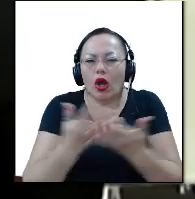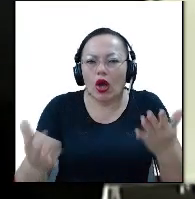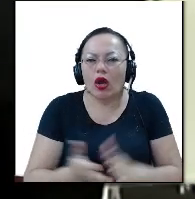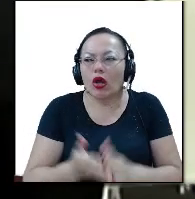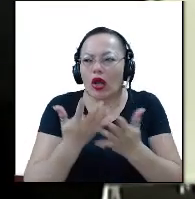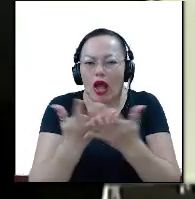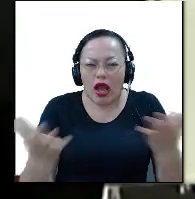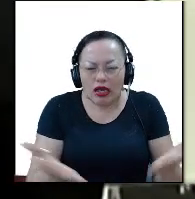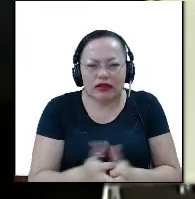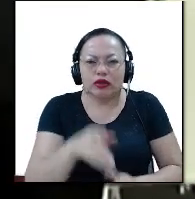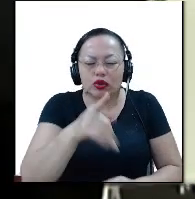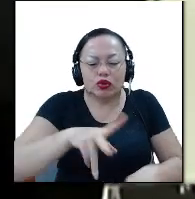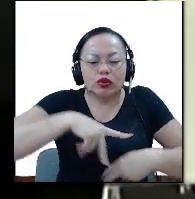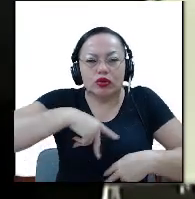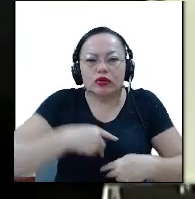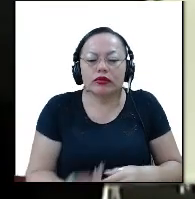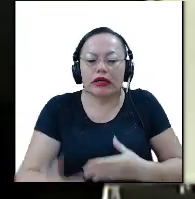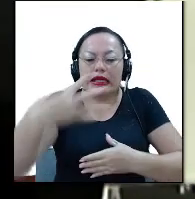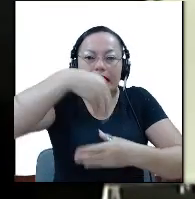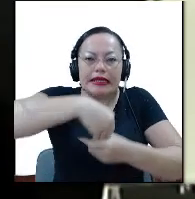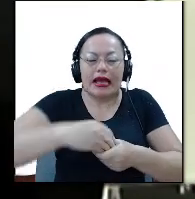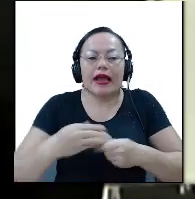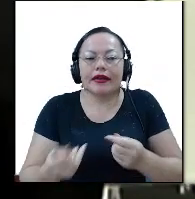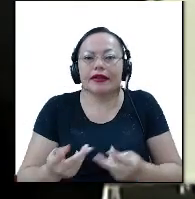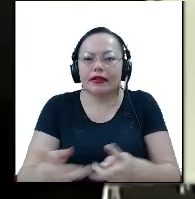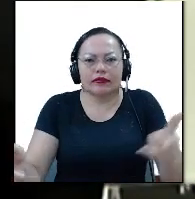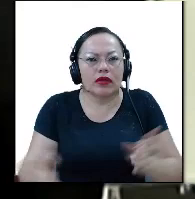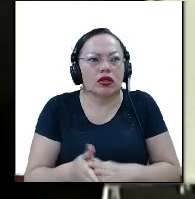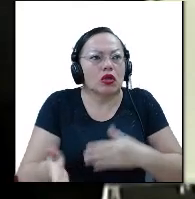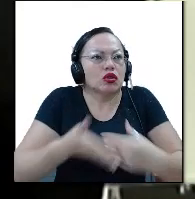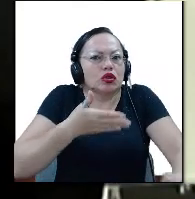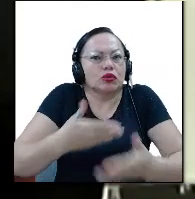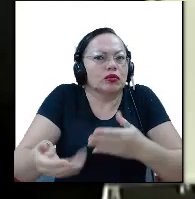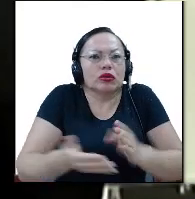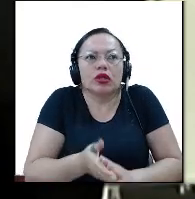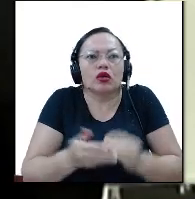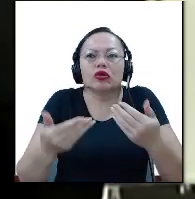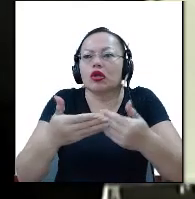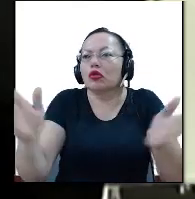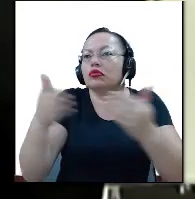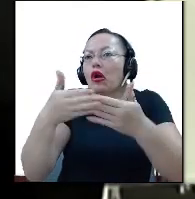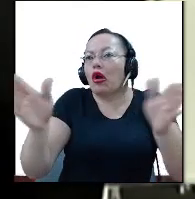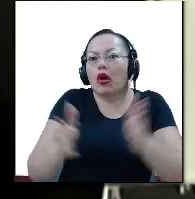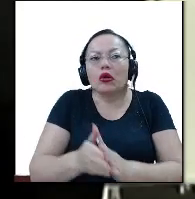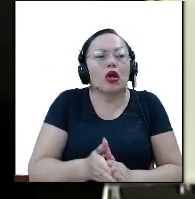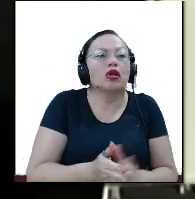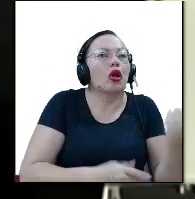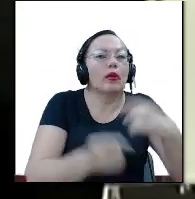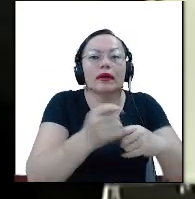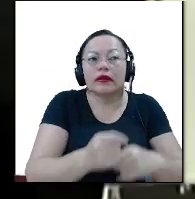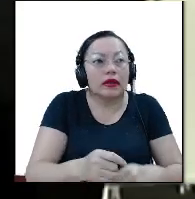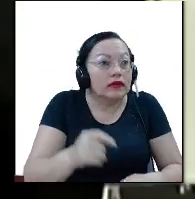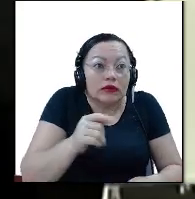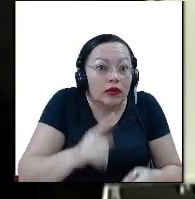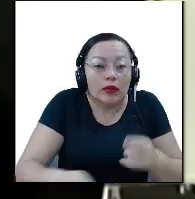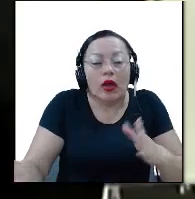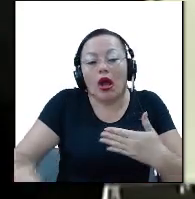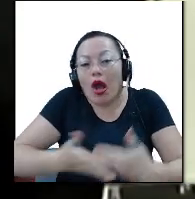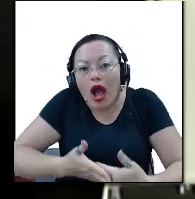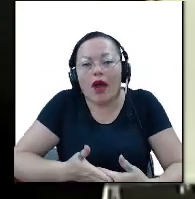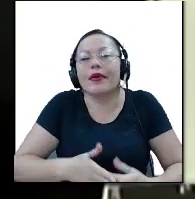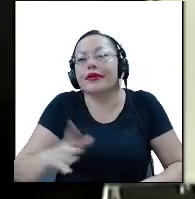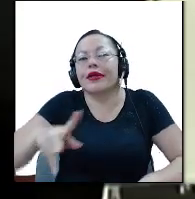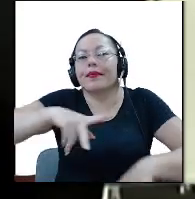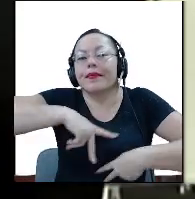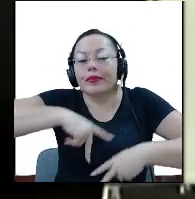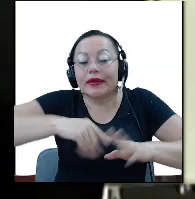están dentro de ese establecimiento, así usted no esté abriendo las puertas. Entonces, lo mejor es que usted llegue a algún acuerdo,